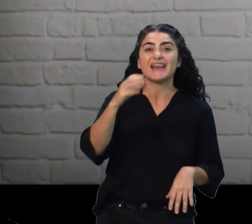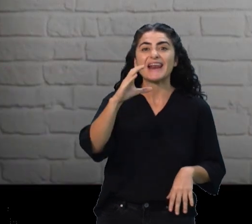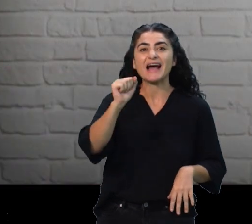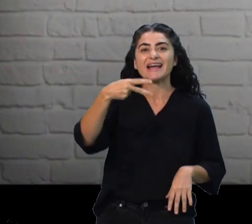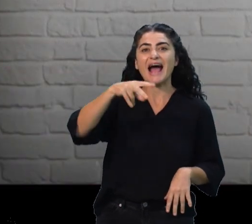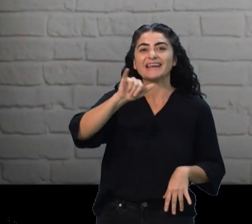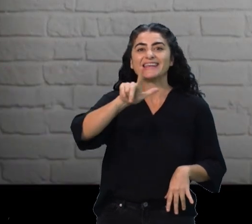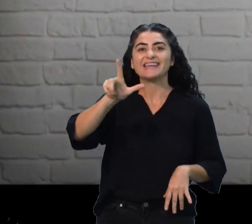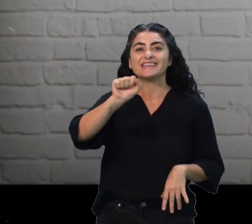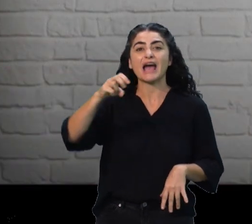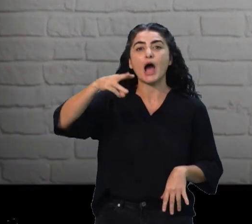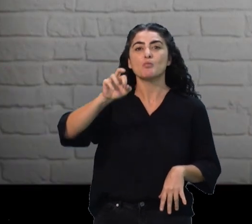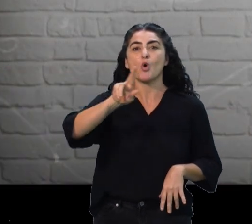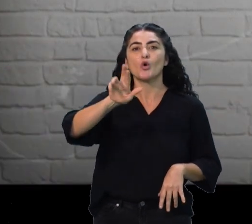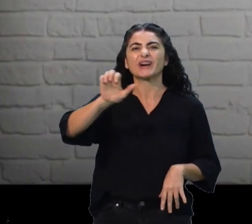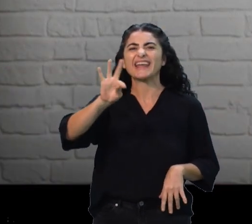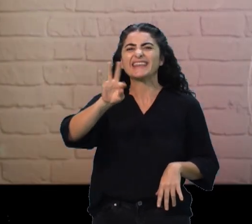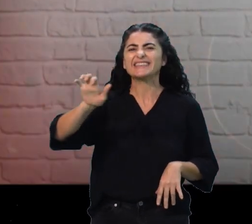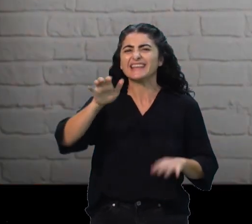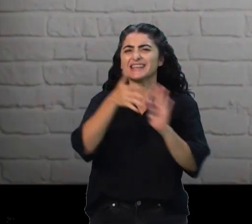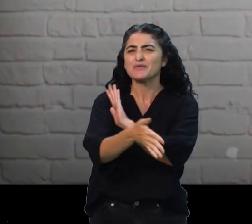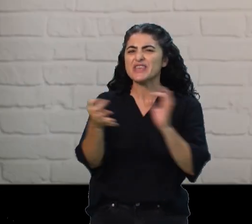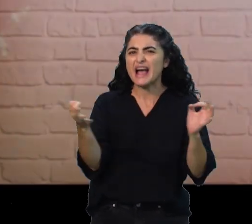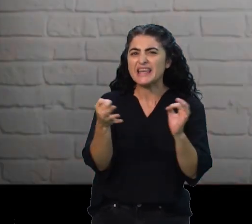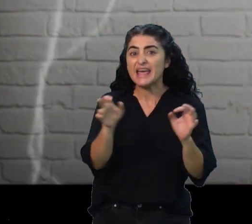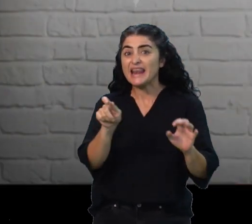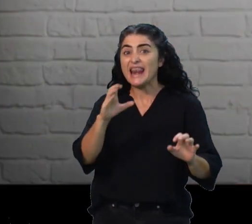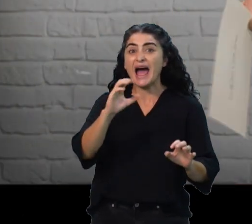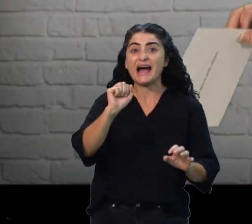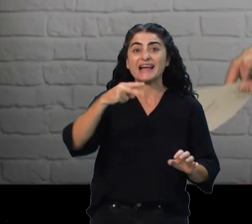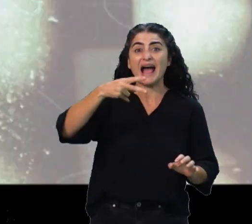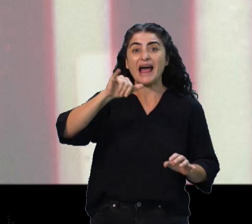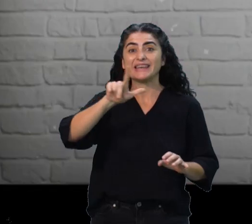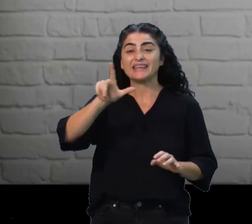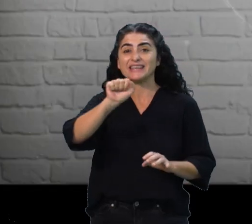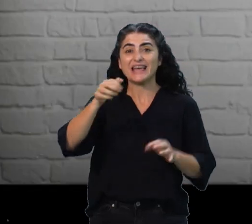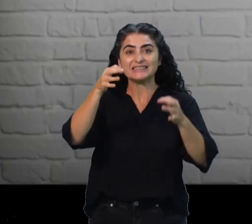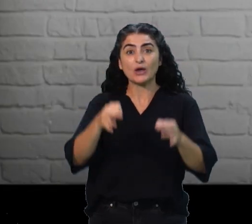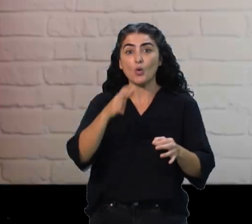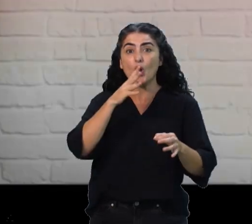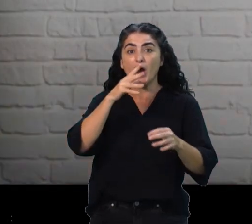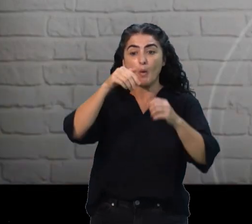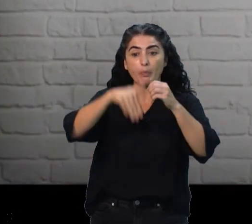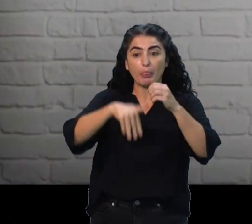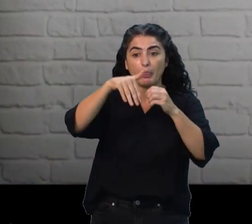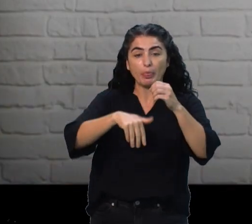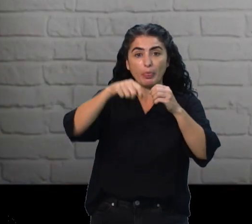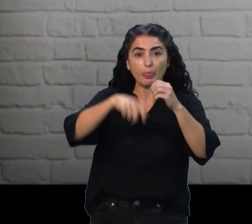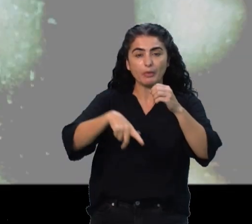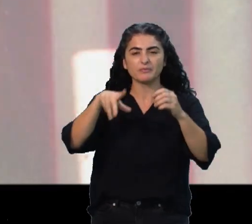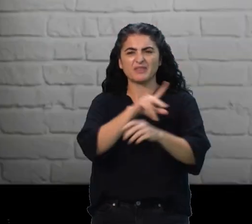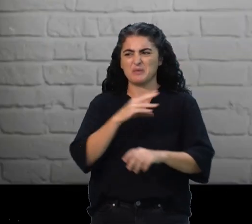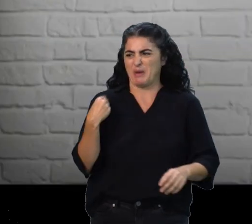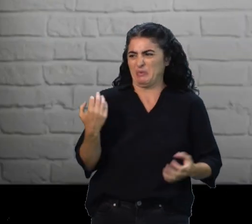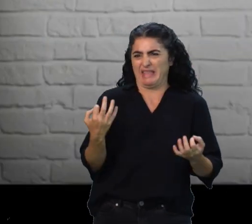aquí siempre la canilla O sea que iríamos a la canilla que seguro que está perdiendo agua qué preguntas son estos tú qué riojano